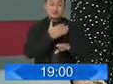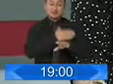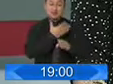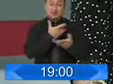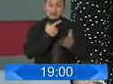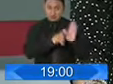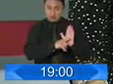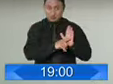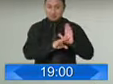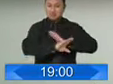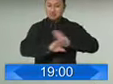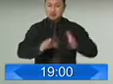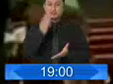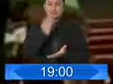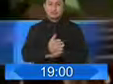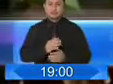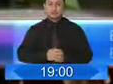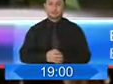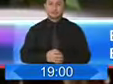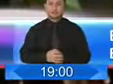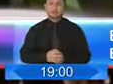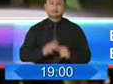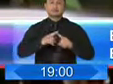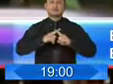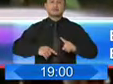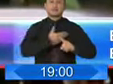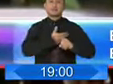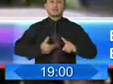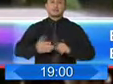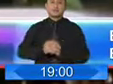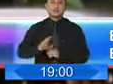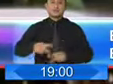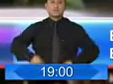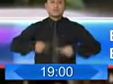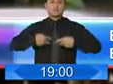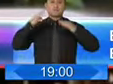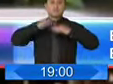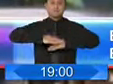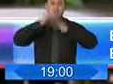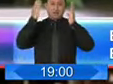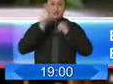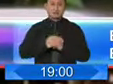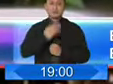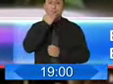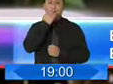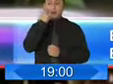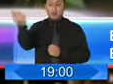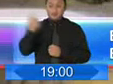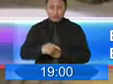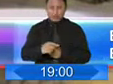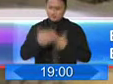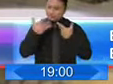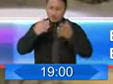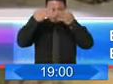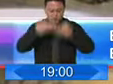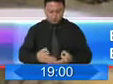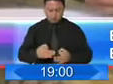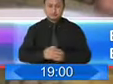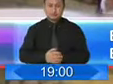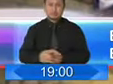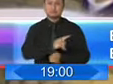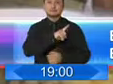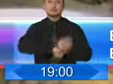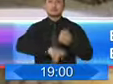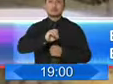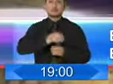contra. Que el expresidente del Ecuador asilado en Panamá, Abdalá Bucaram, retorne al país es un hecho. Así lo ratificó su